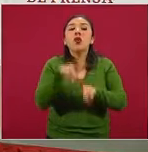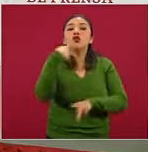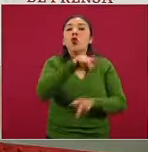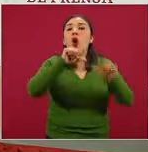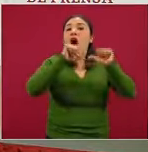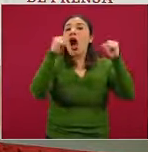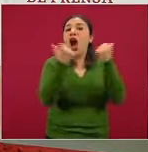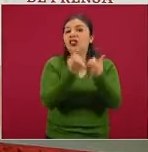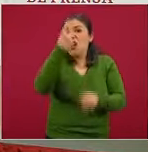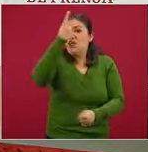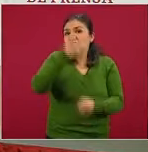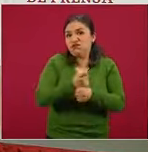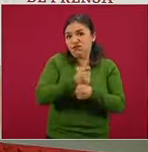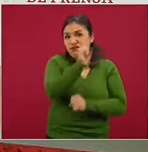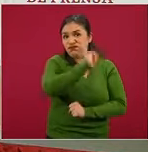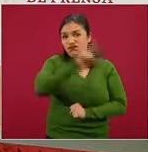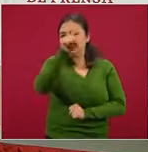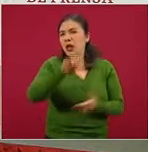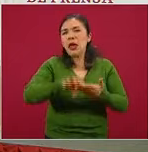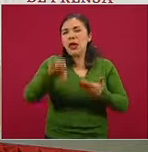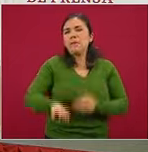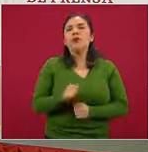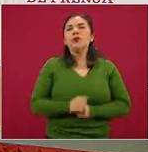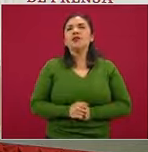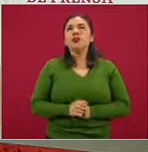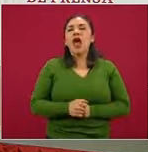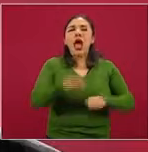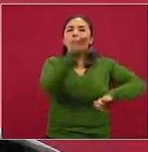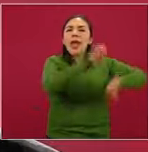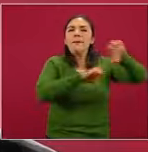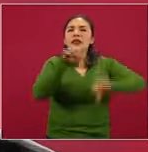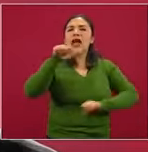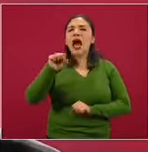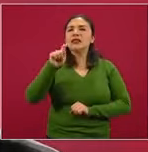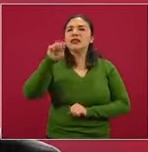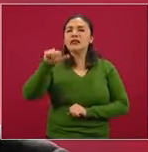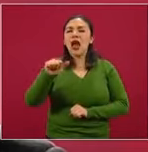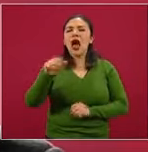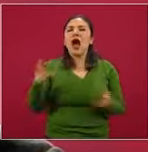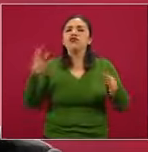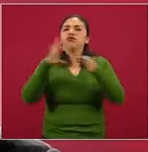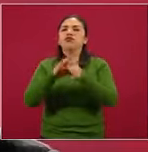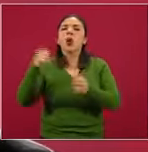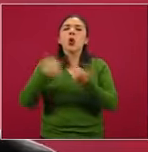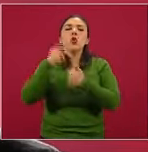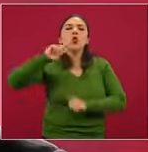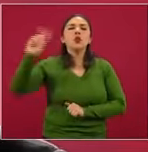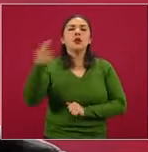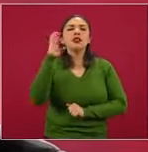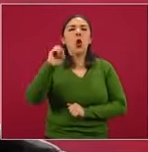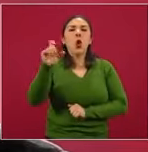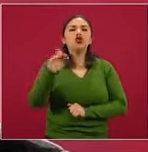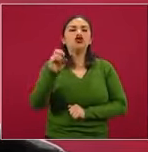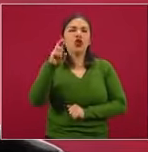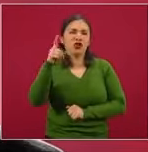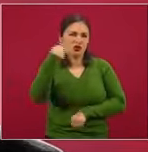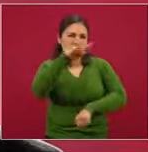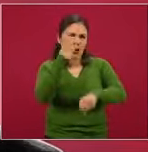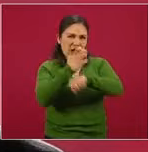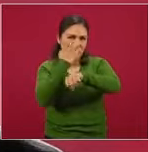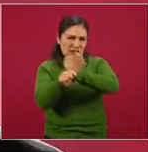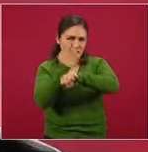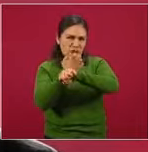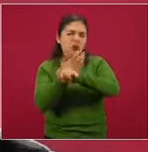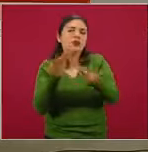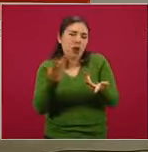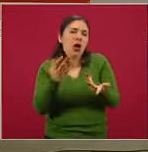asociados primarios. Vamos a pensar, AstraZeneca está asociado con la Universidad de Oxford. Es natural que los diseños originales provengan de la Universidad de